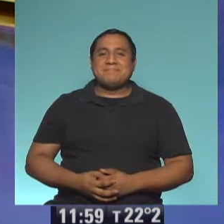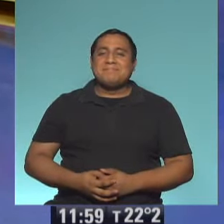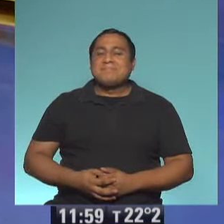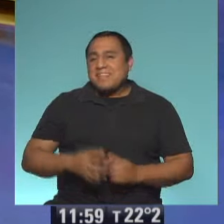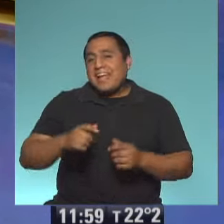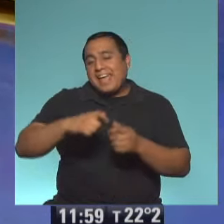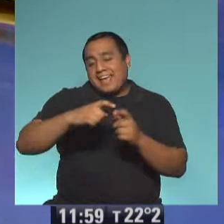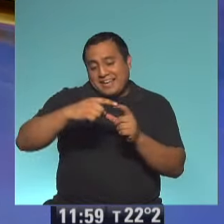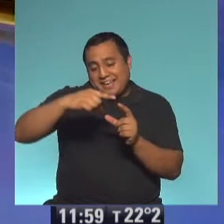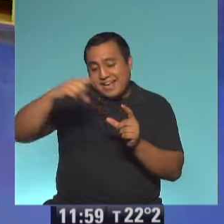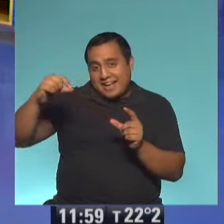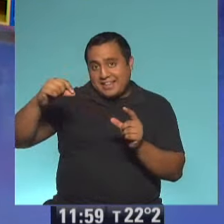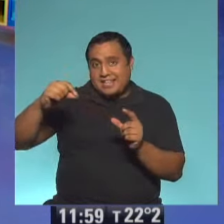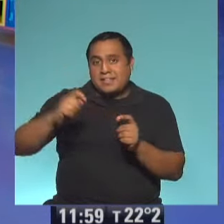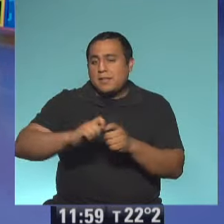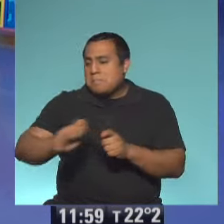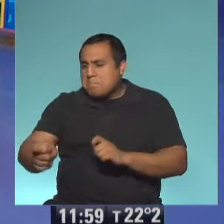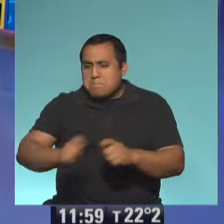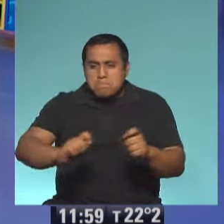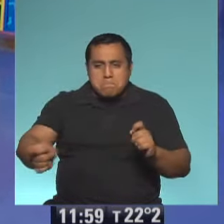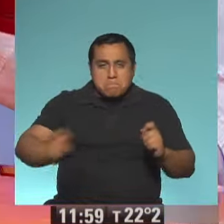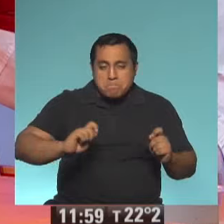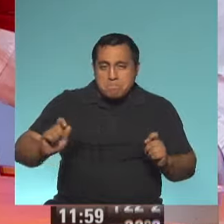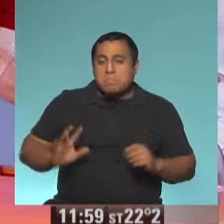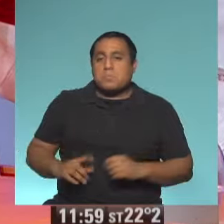algunas cartas. Nos vamos a repartir acá.